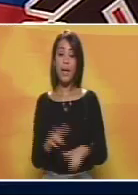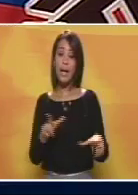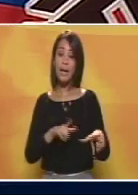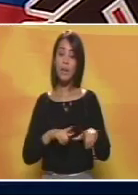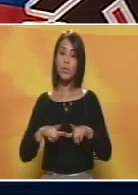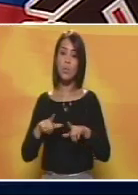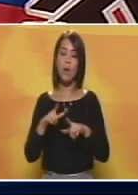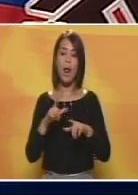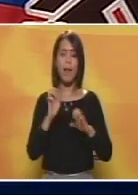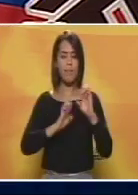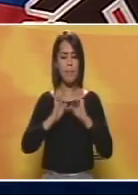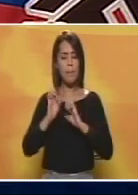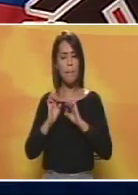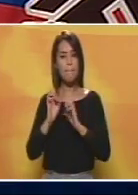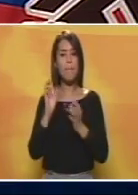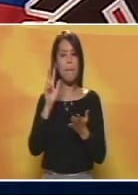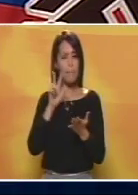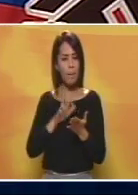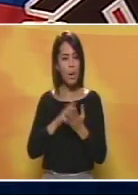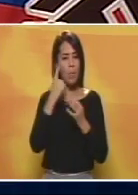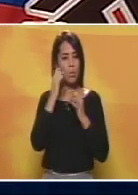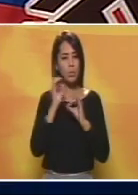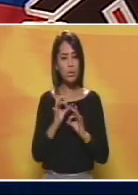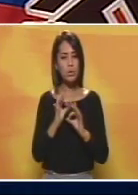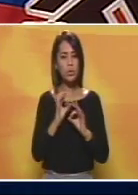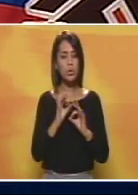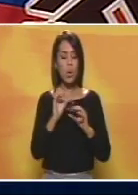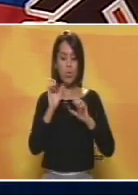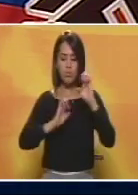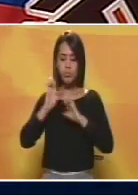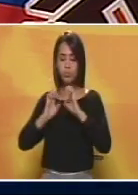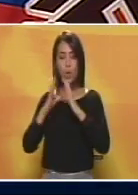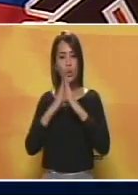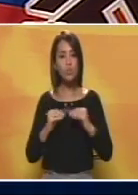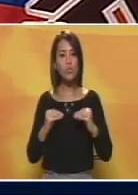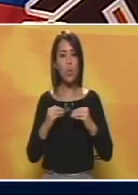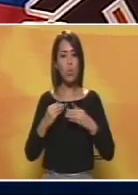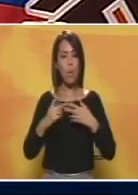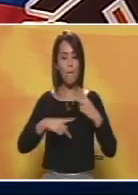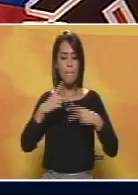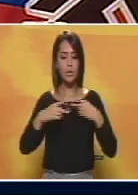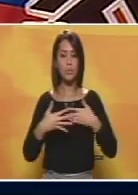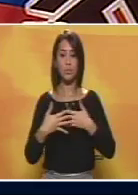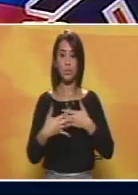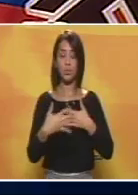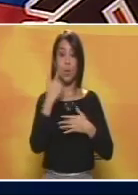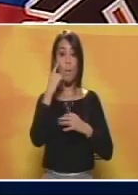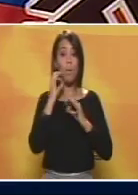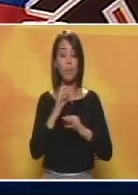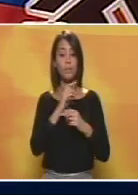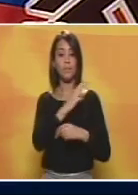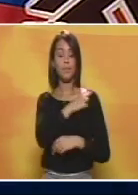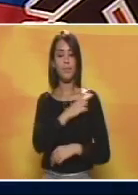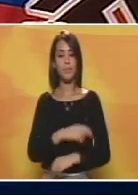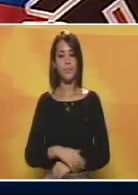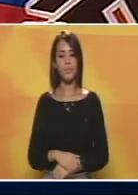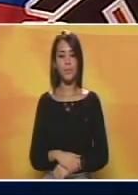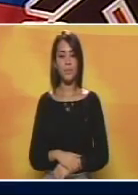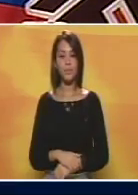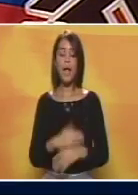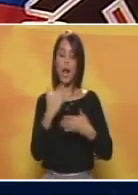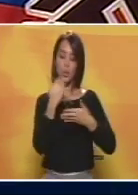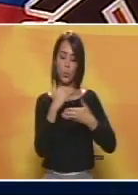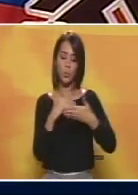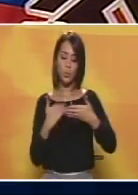de sesiones para hacer las aprobaciones, las revisiones y el seguimiento como corresponde al